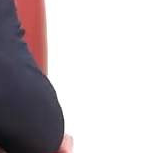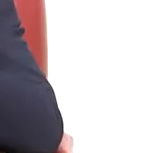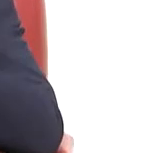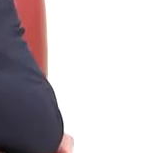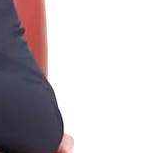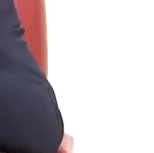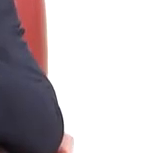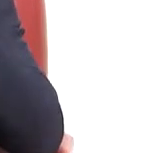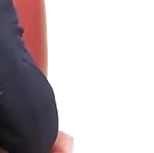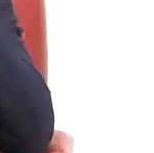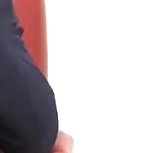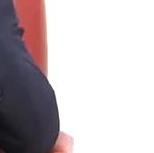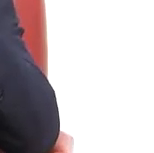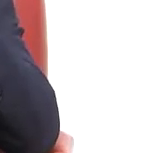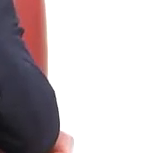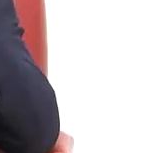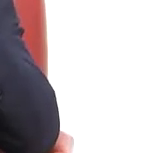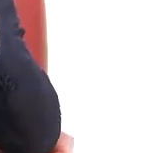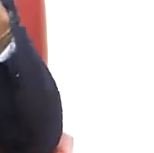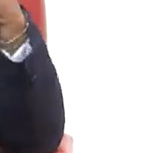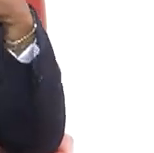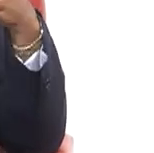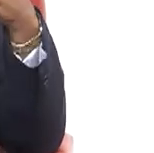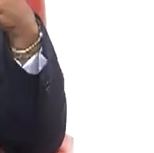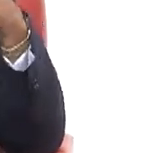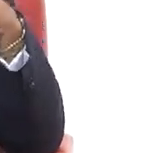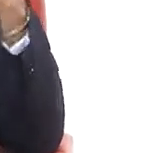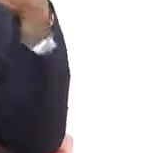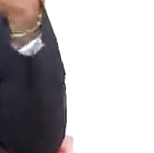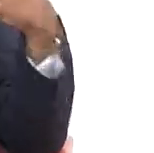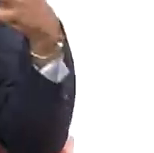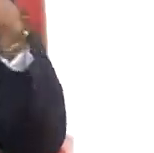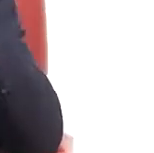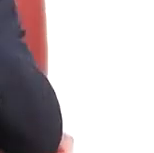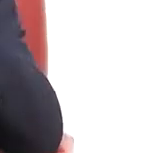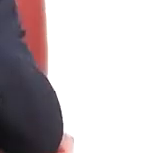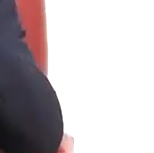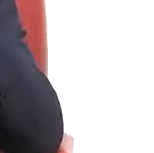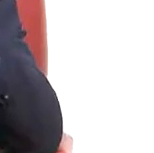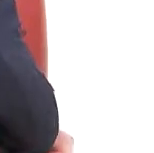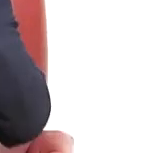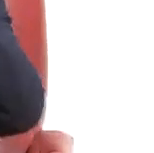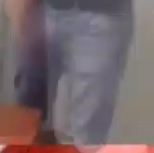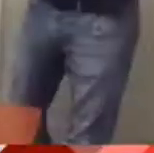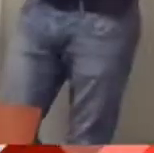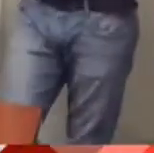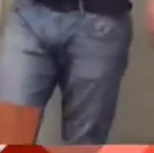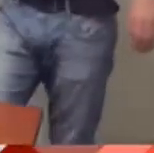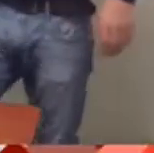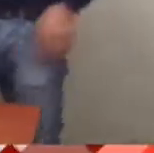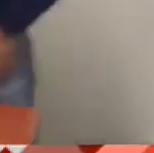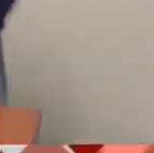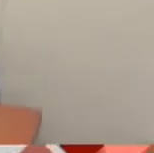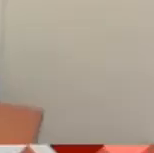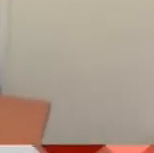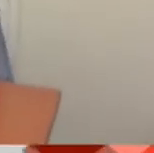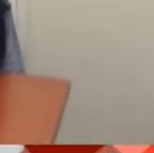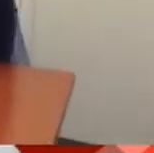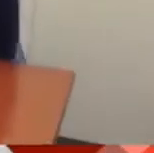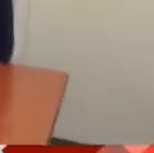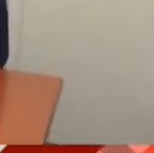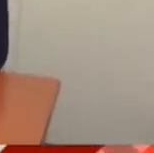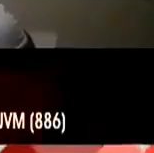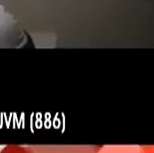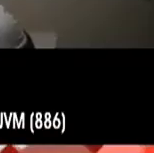Primero, que tienden a ser jóvenes, muchachos, muchachas, muy observadores de la realidad. Están como muy al pendiente de lo que sucede en su